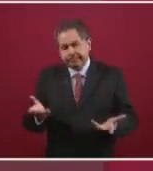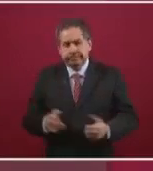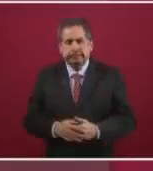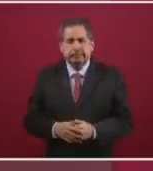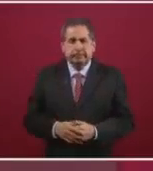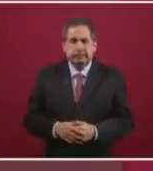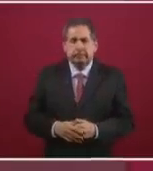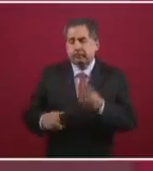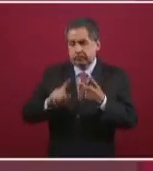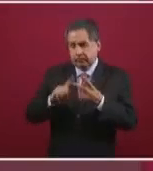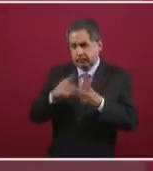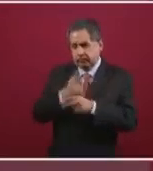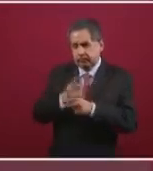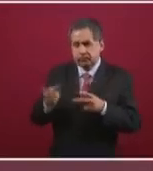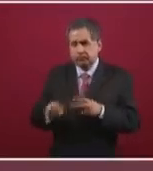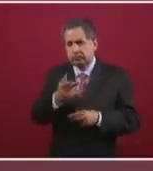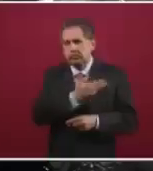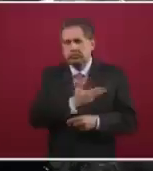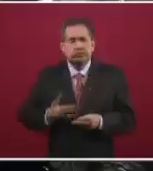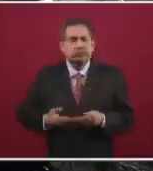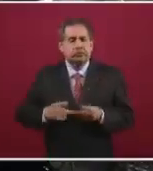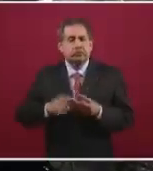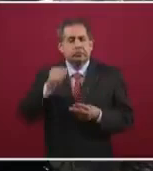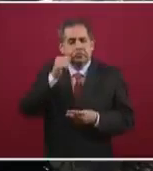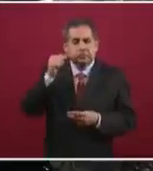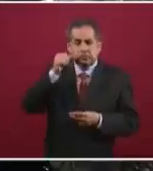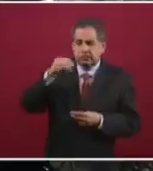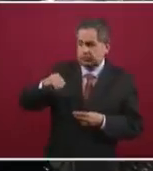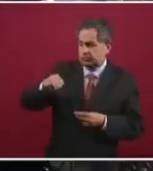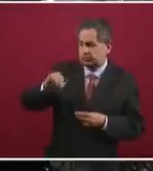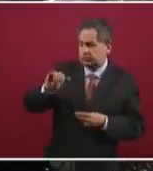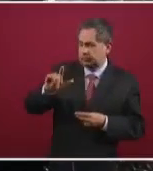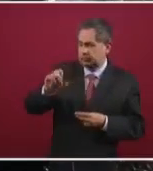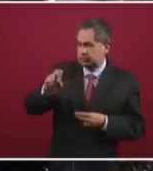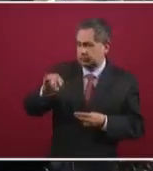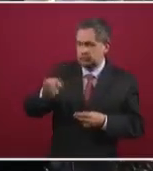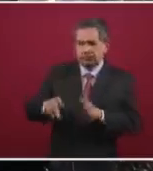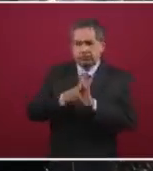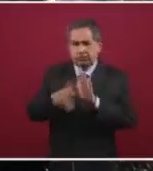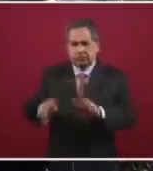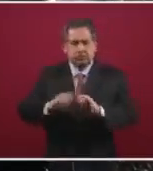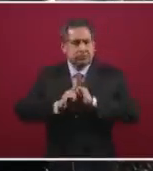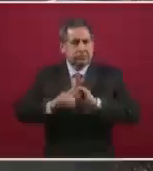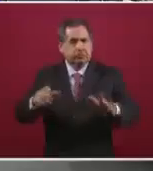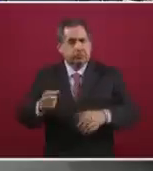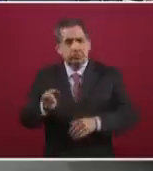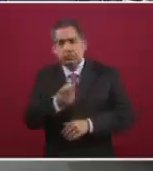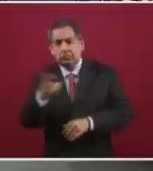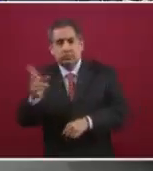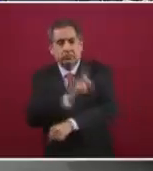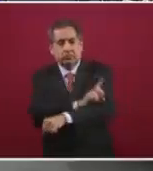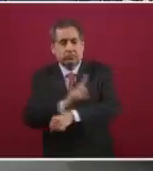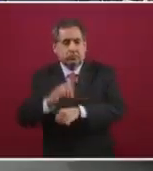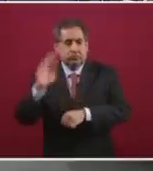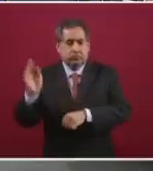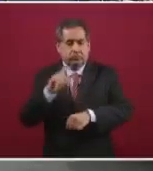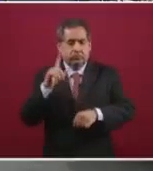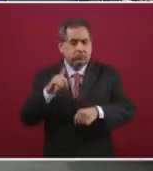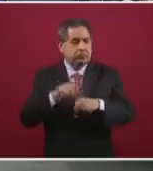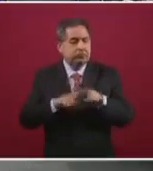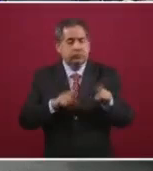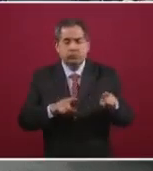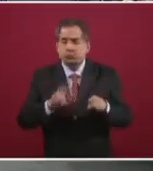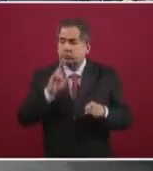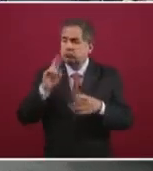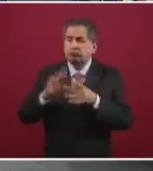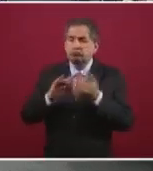Y en una segunda pregunta, presidente, ayer en Milenio dimos a conocer que algunos delegados federales están